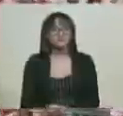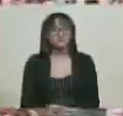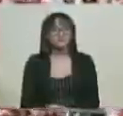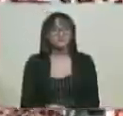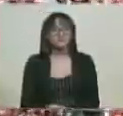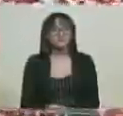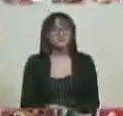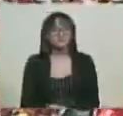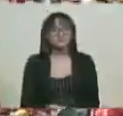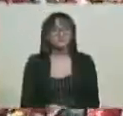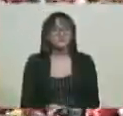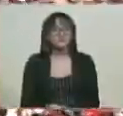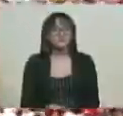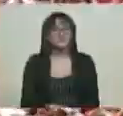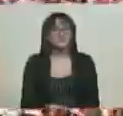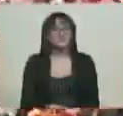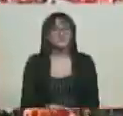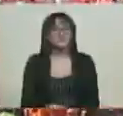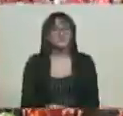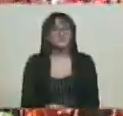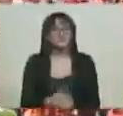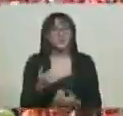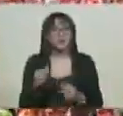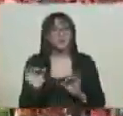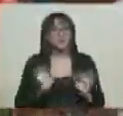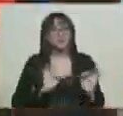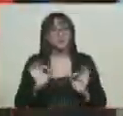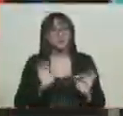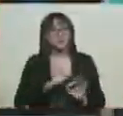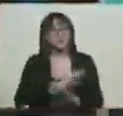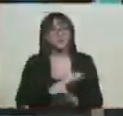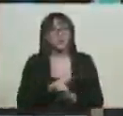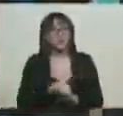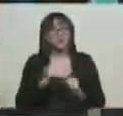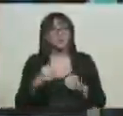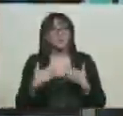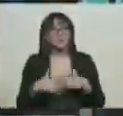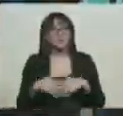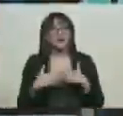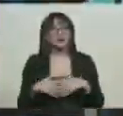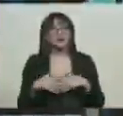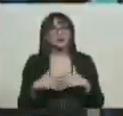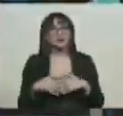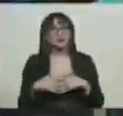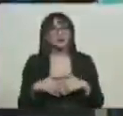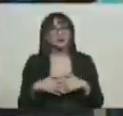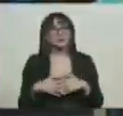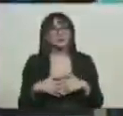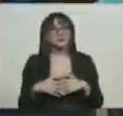Vamos a preparar una poderosa maquinaria, gobernadora,